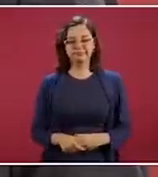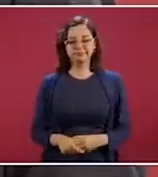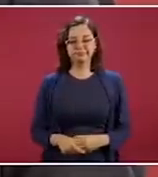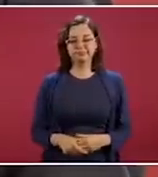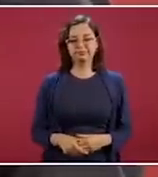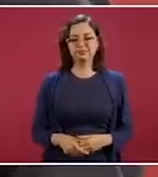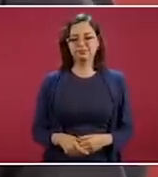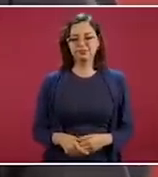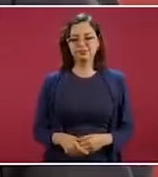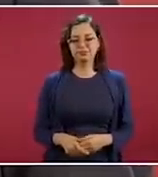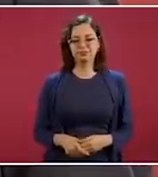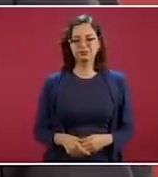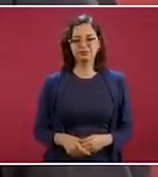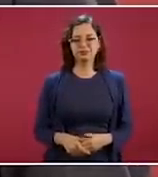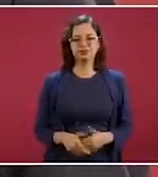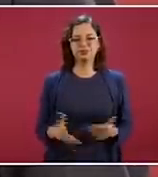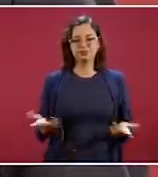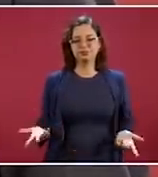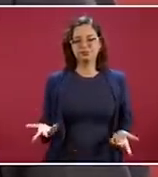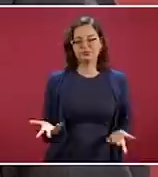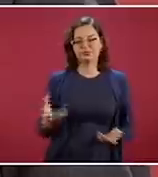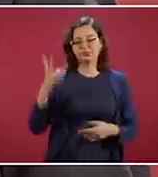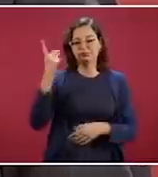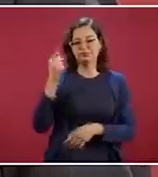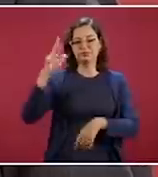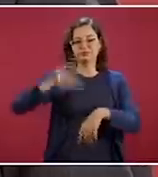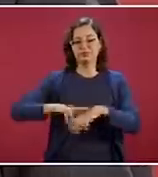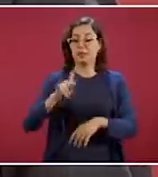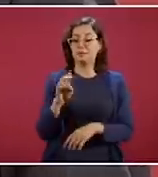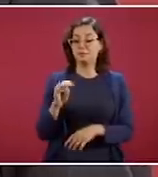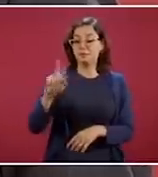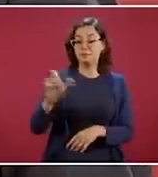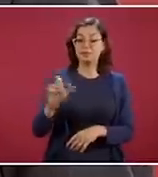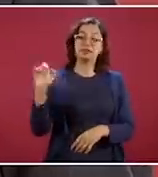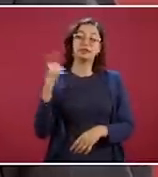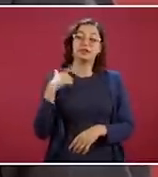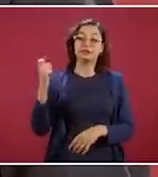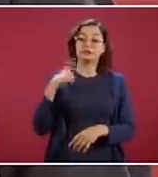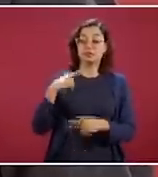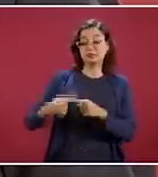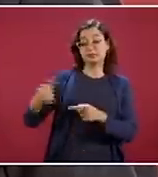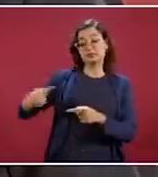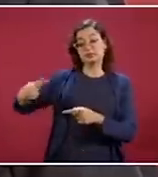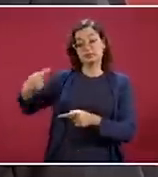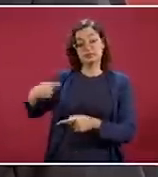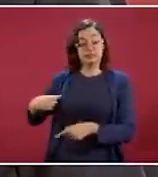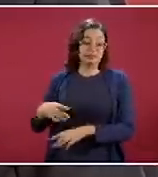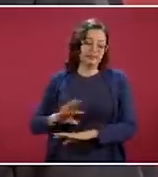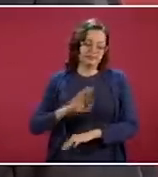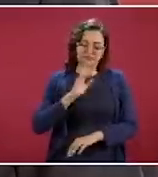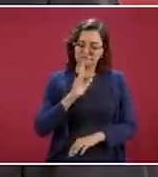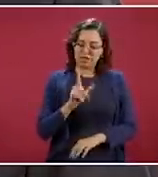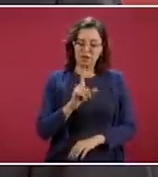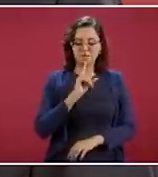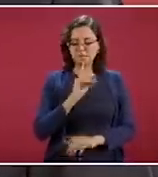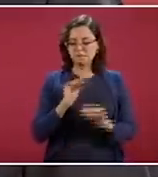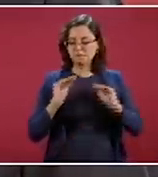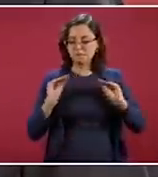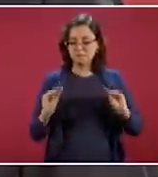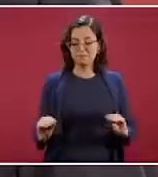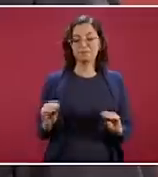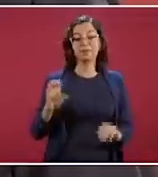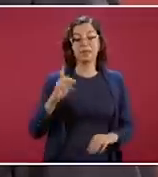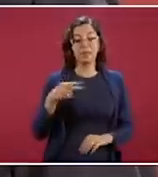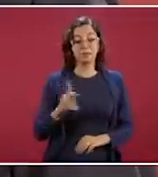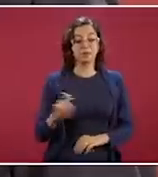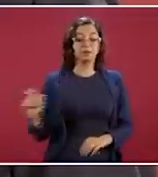No voy a hablar de los directores de Pemex que han habido. Sí, pero esos directores de